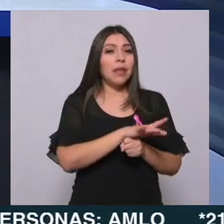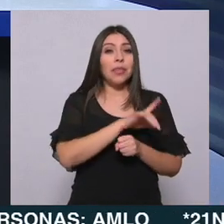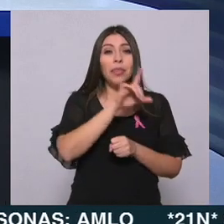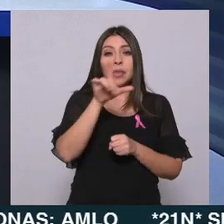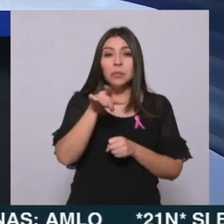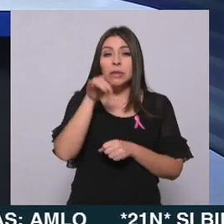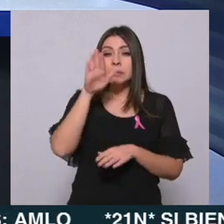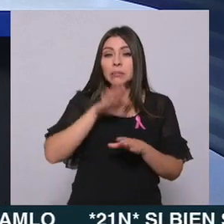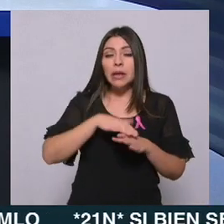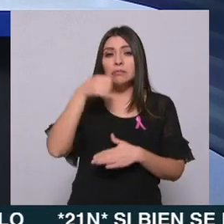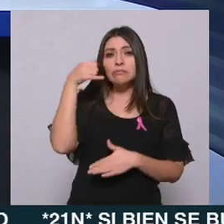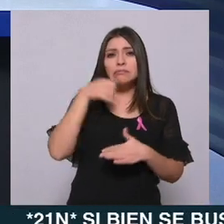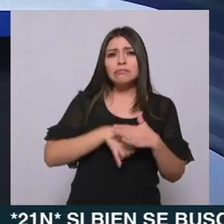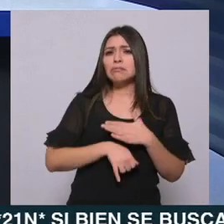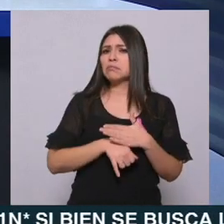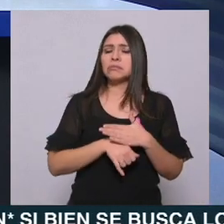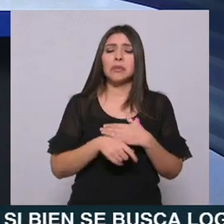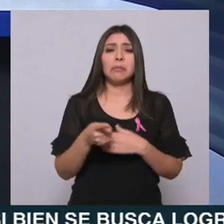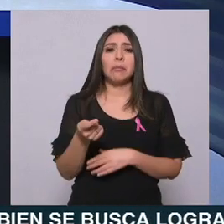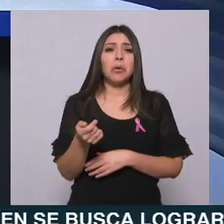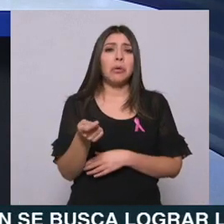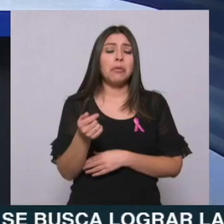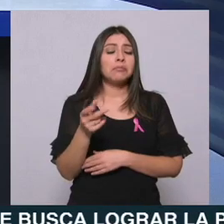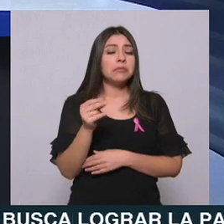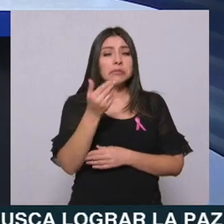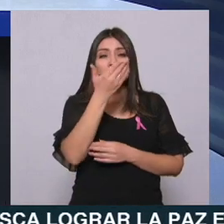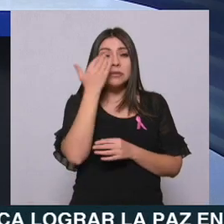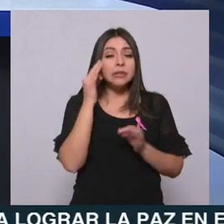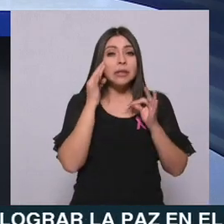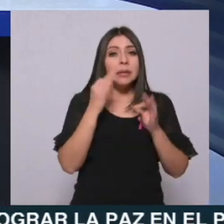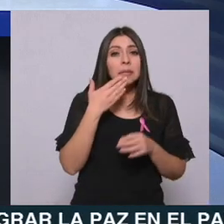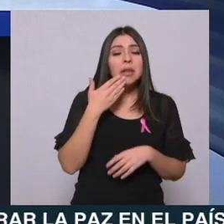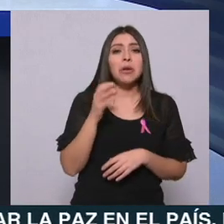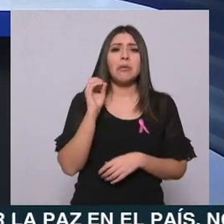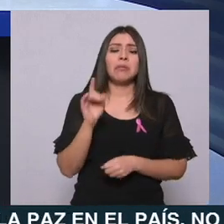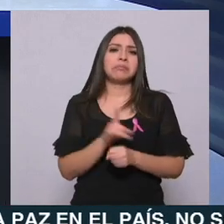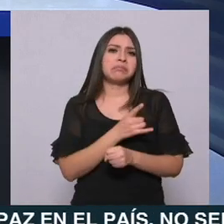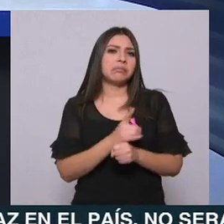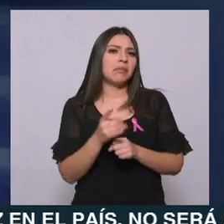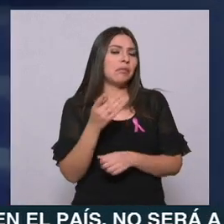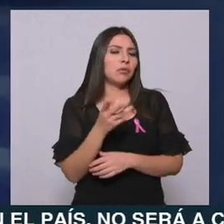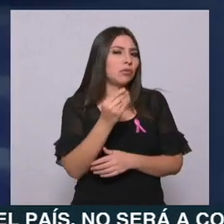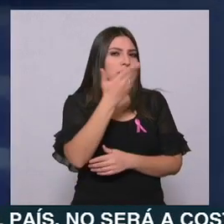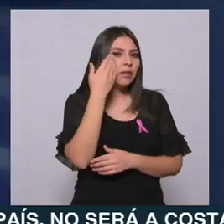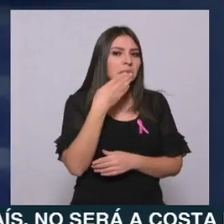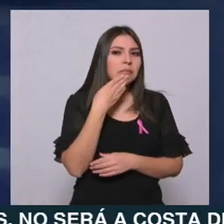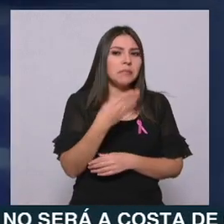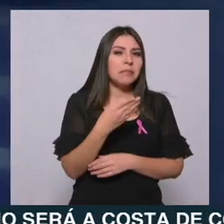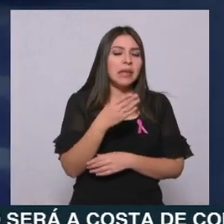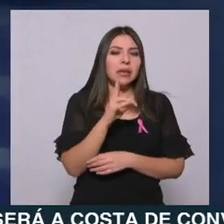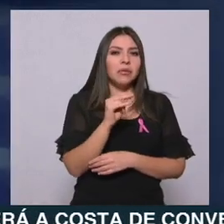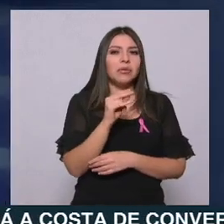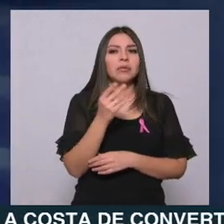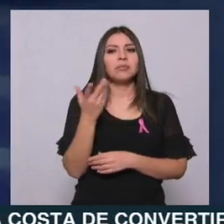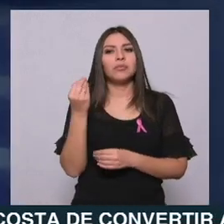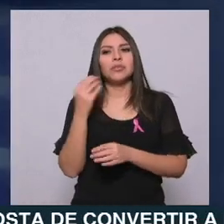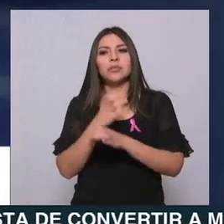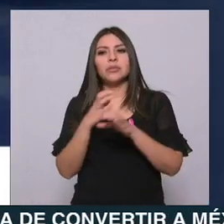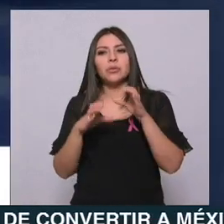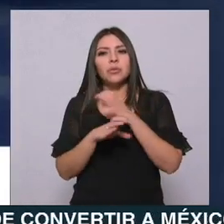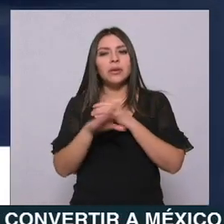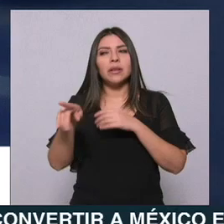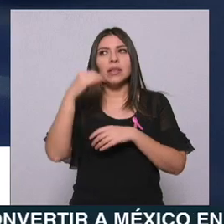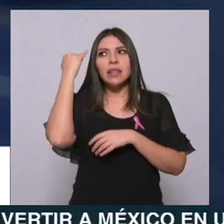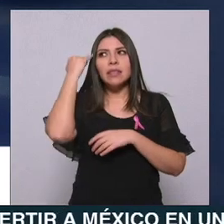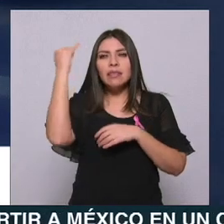muy poco y lo que se sabe mal. Es inexacto, está lleno de estereotipos, de prejuicios, de cosas